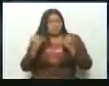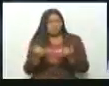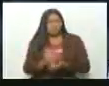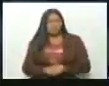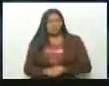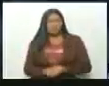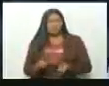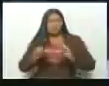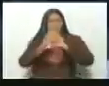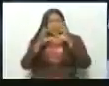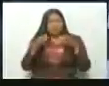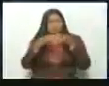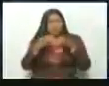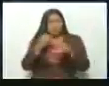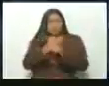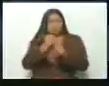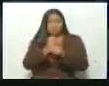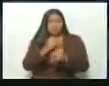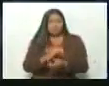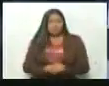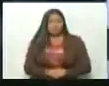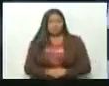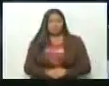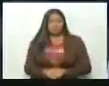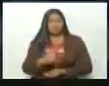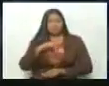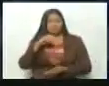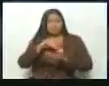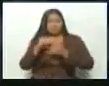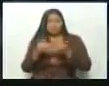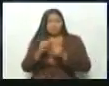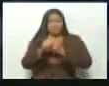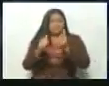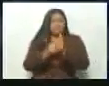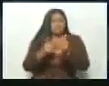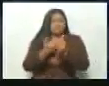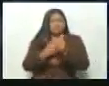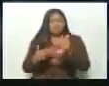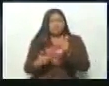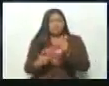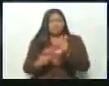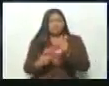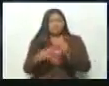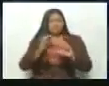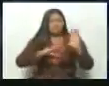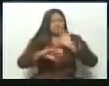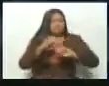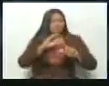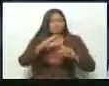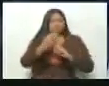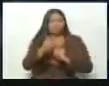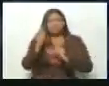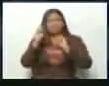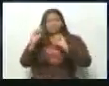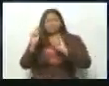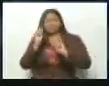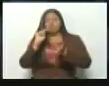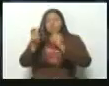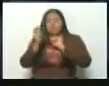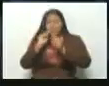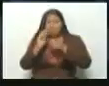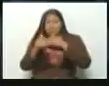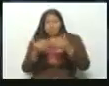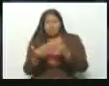en la mañana, mesas de trabajo. Vamos a tener una ponencia del vicepresidente de Comunicación, Cultura y Turismo, Freddy Ñáñez. Vamos a